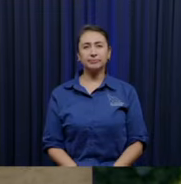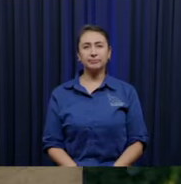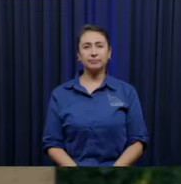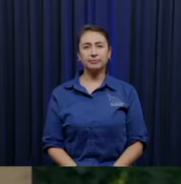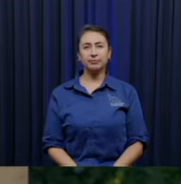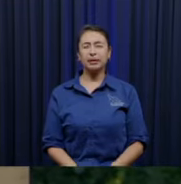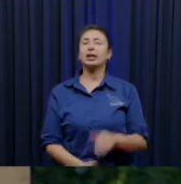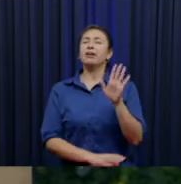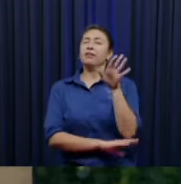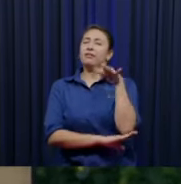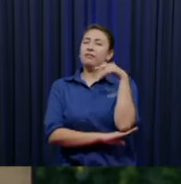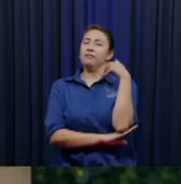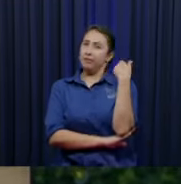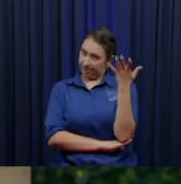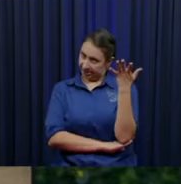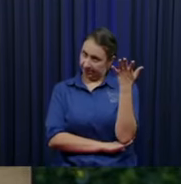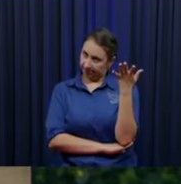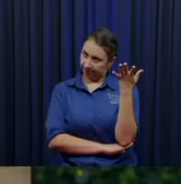Mire, pues,